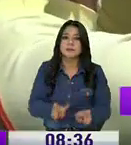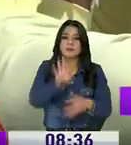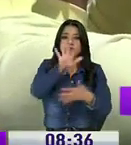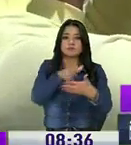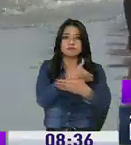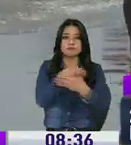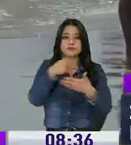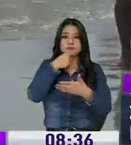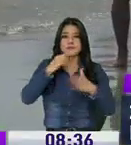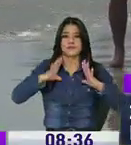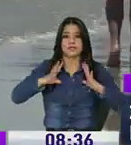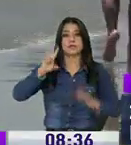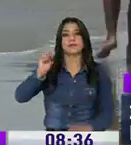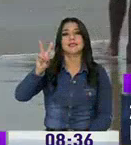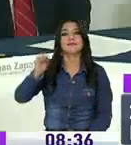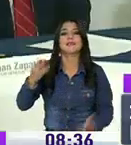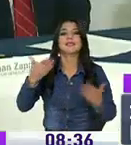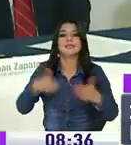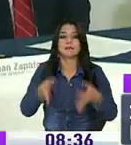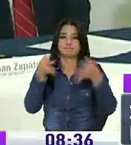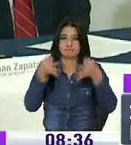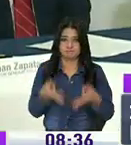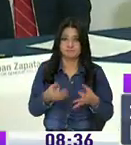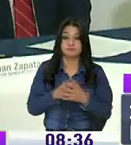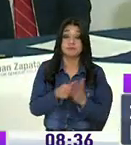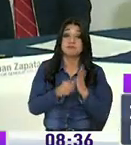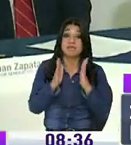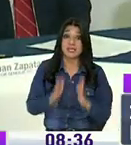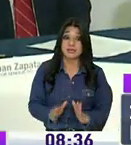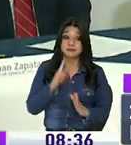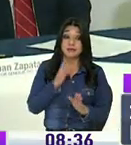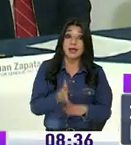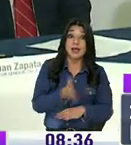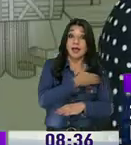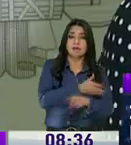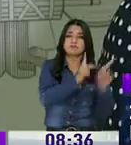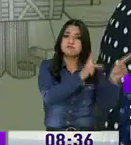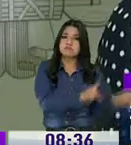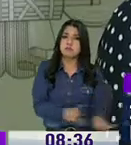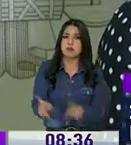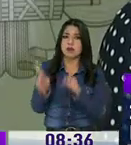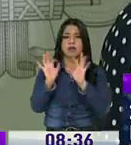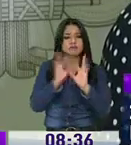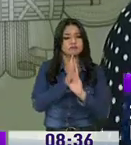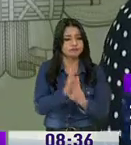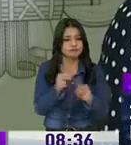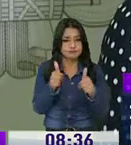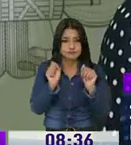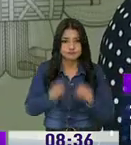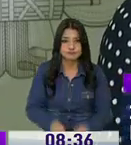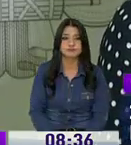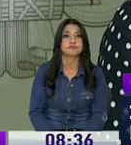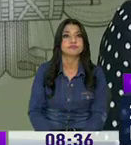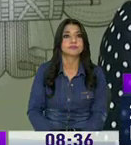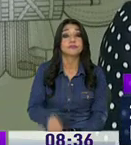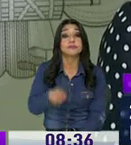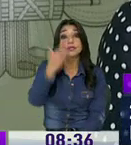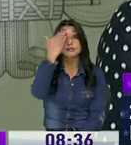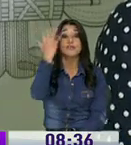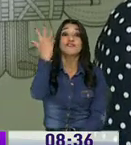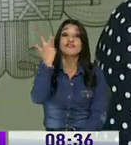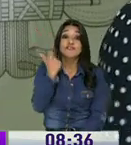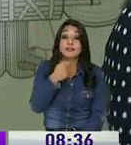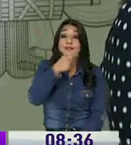de feriados para este 2020, pues según la ministra Prado, con la planificación se puede obtener mejores resultados. Si ya sabemos las fechas